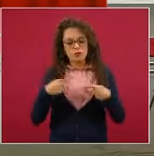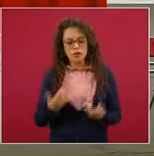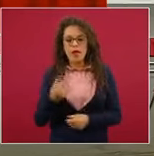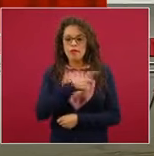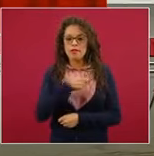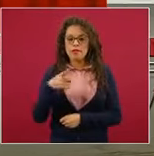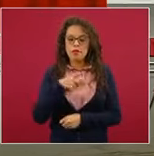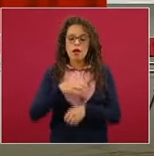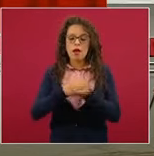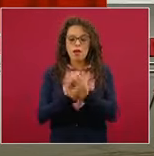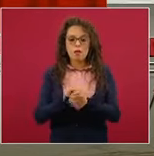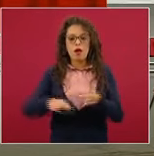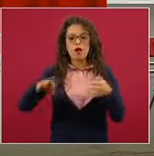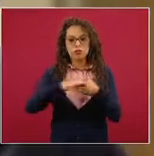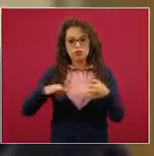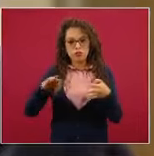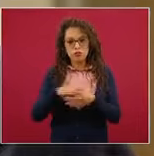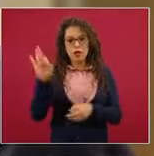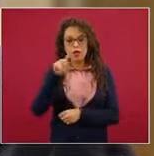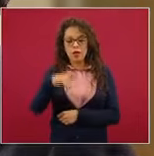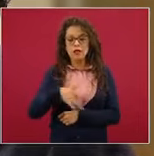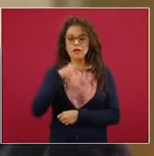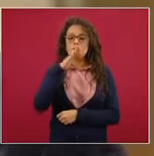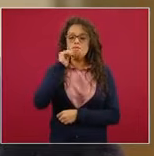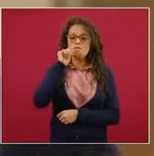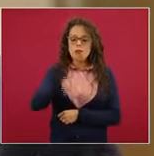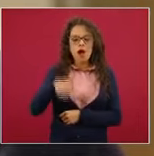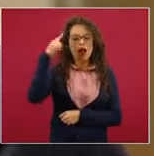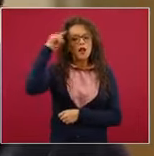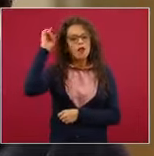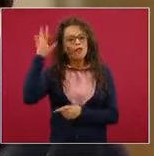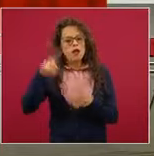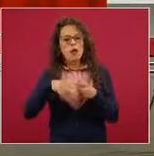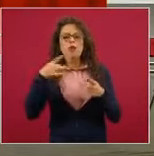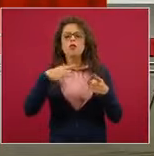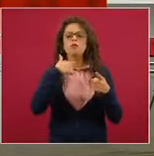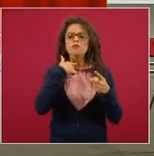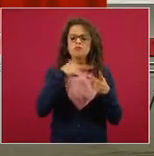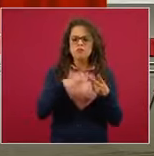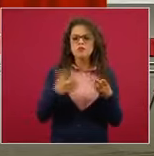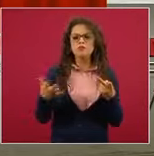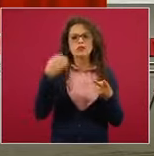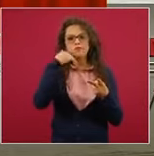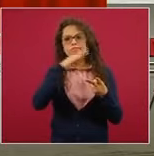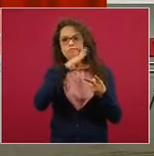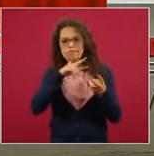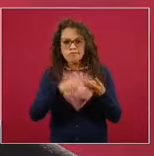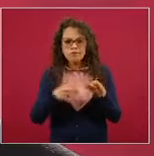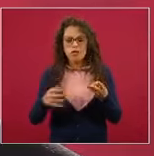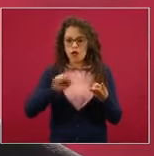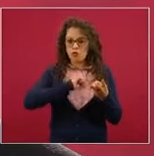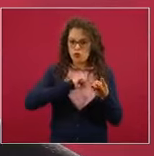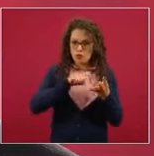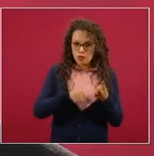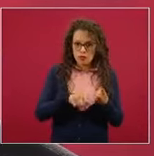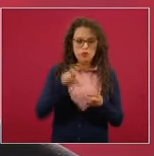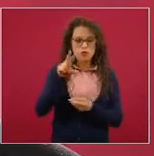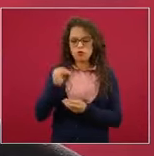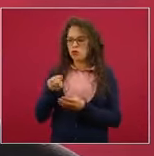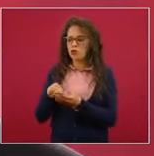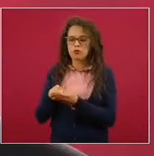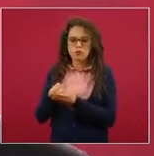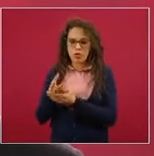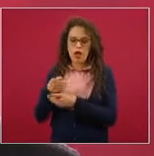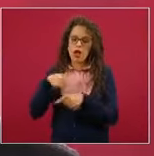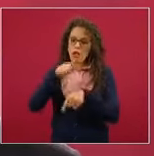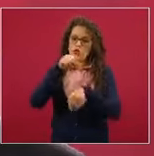tiene síntomas, fiebre, tos, dolor de cabeza, dolor de garganta, procure no salir. Si usted además es una persona que tiene condiciones de riesgo, edad mayor